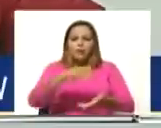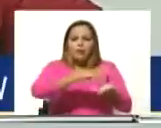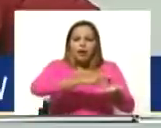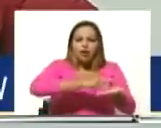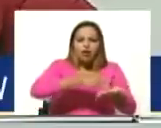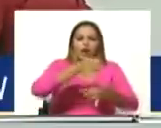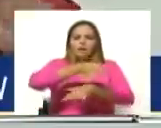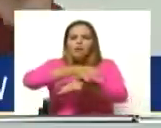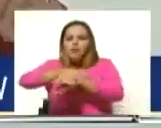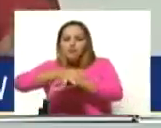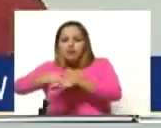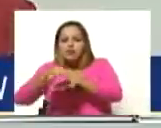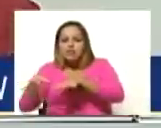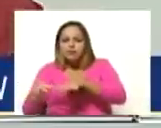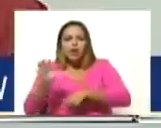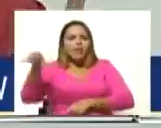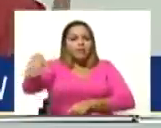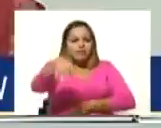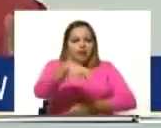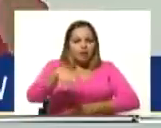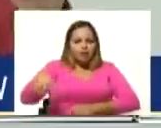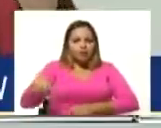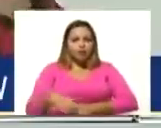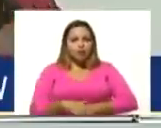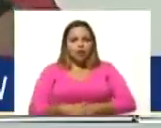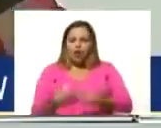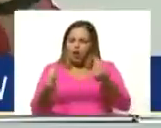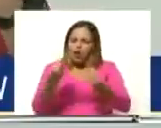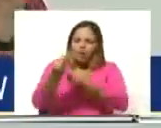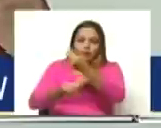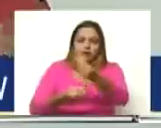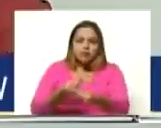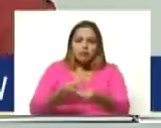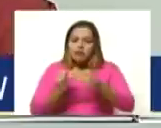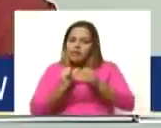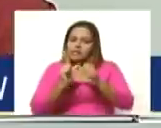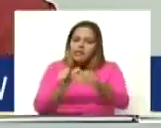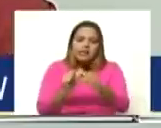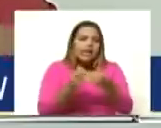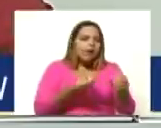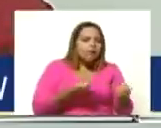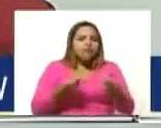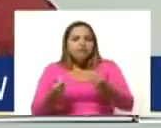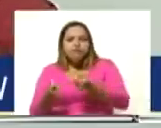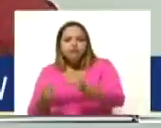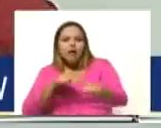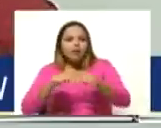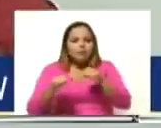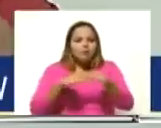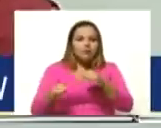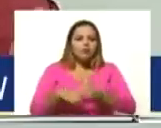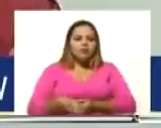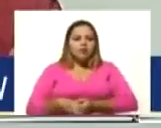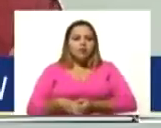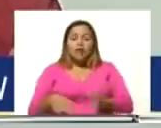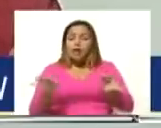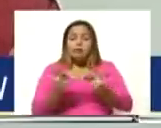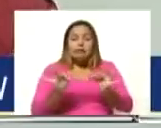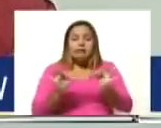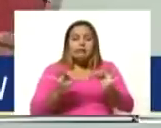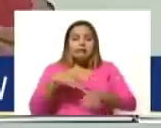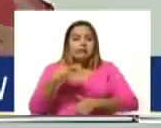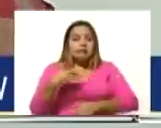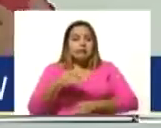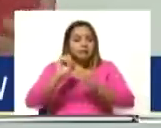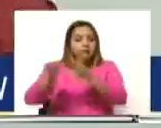municipios, de estado. ¿Cómo hacerlo? Para seguir con la dinámica, que nadie se sienta dejado por fuera,